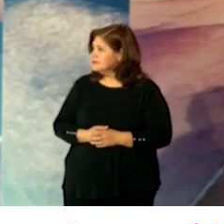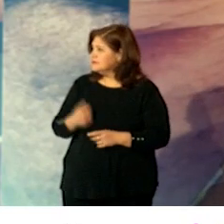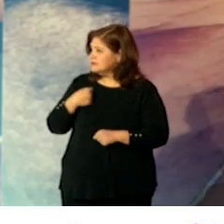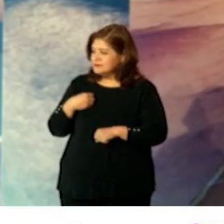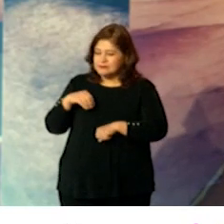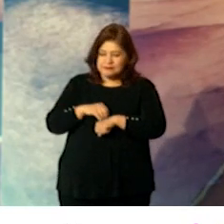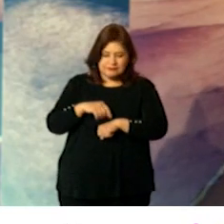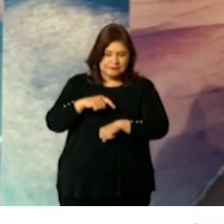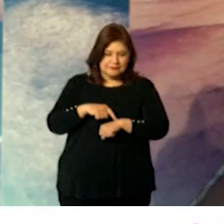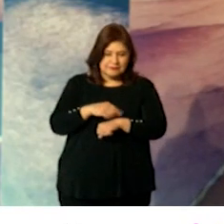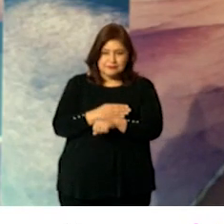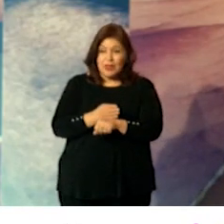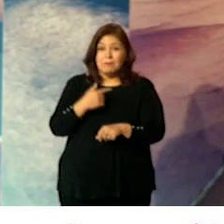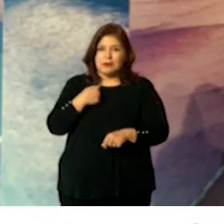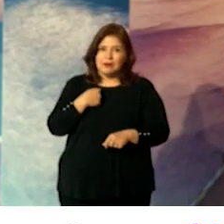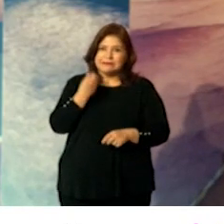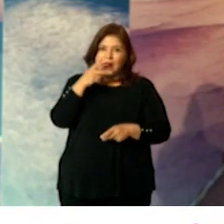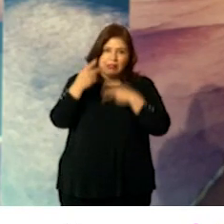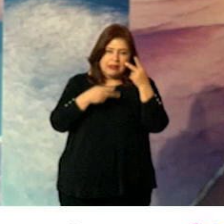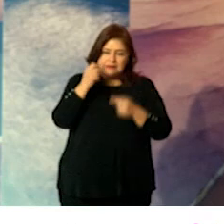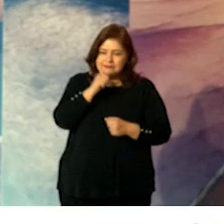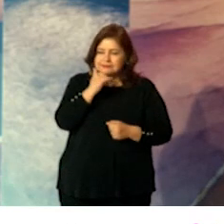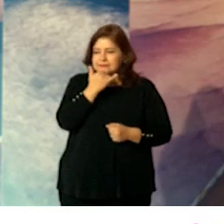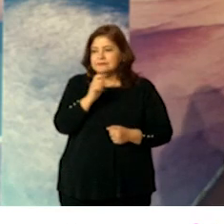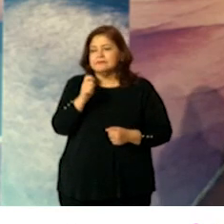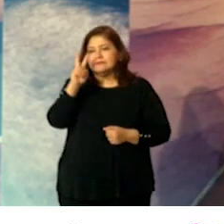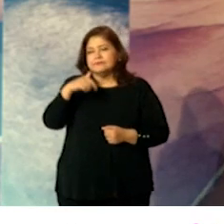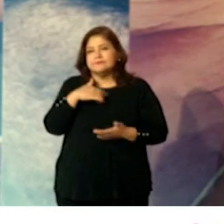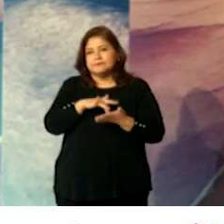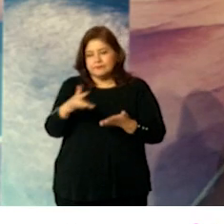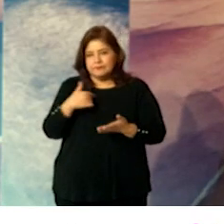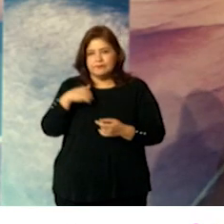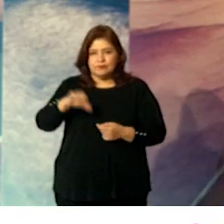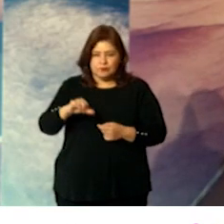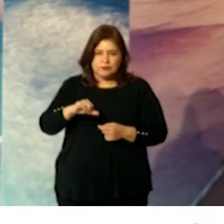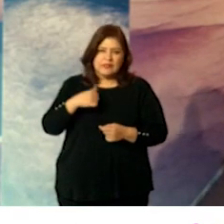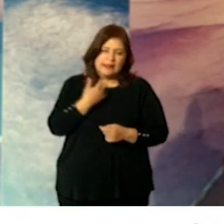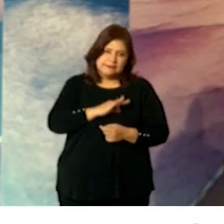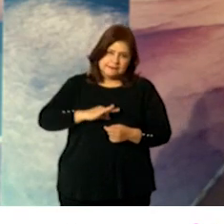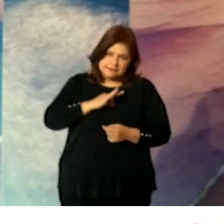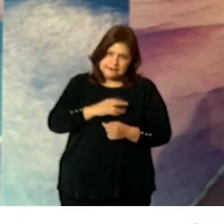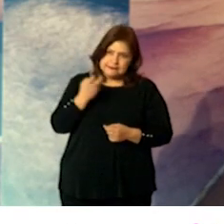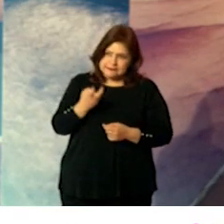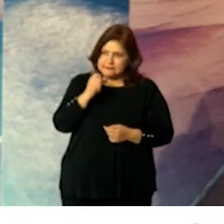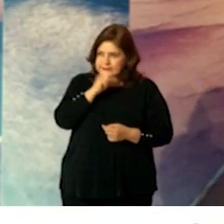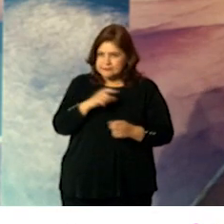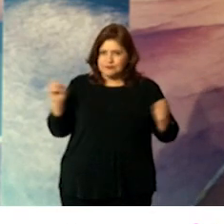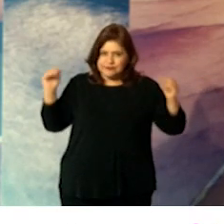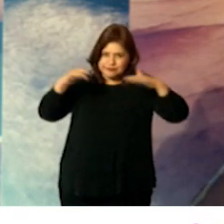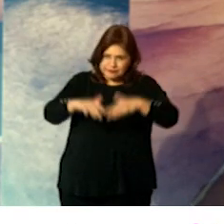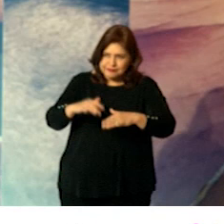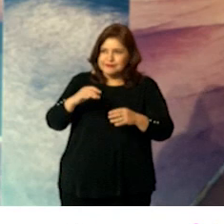yo soy de las que suelo hablar mucho. Entonces, bueno, primero agradecer el espacio, felicitarles por este maravilloso